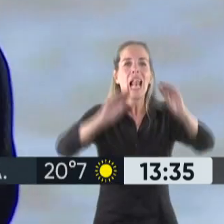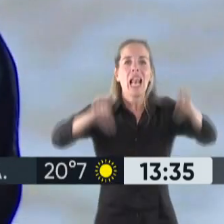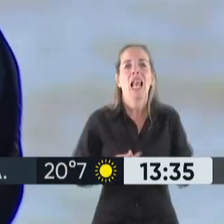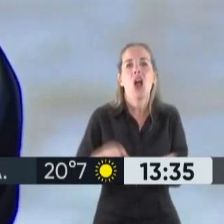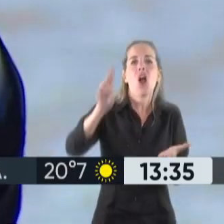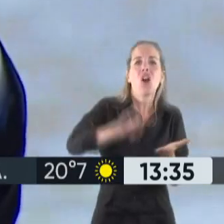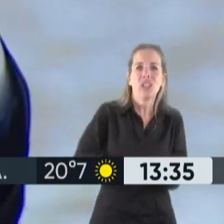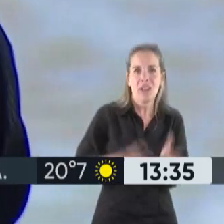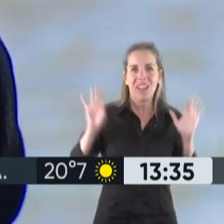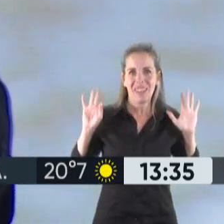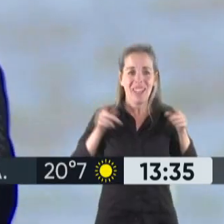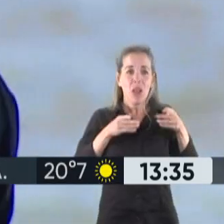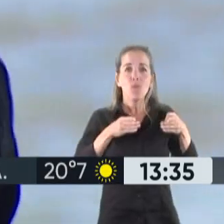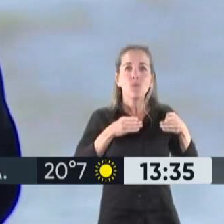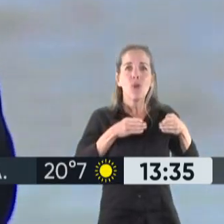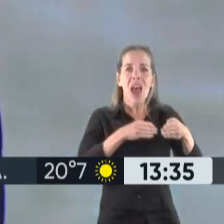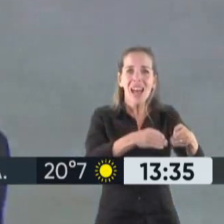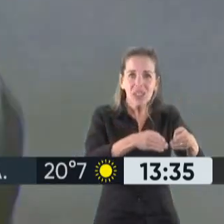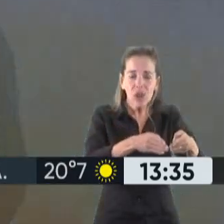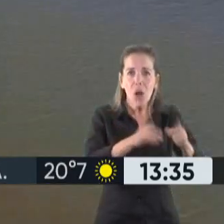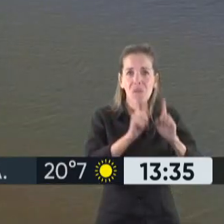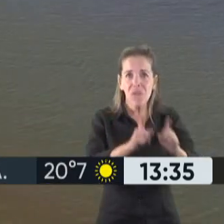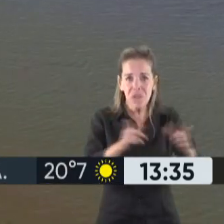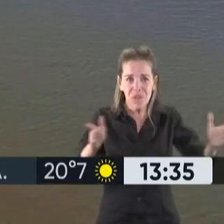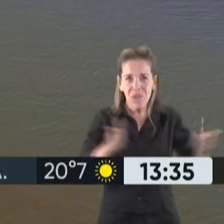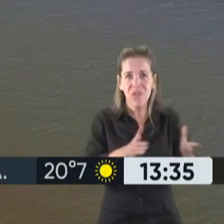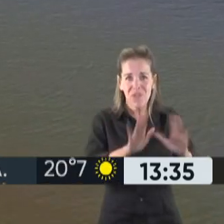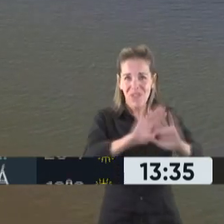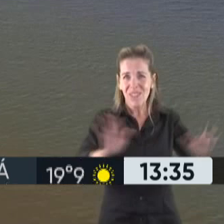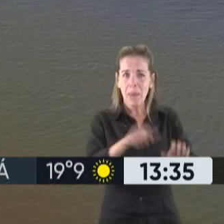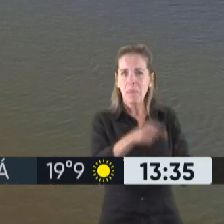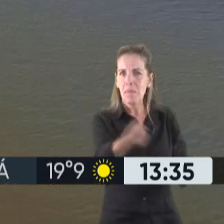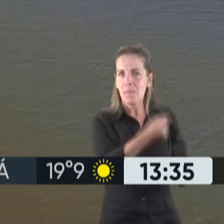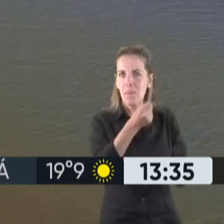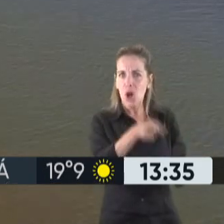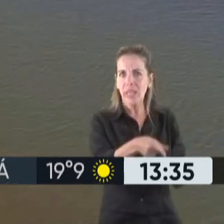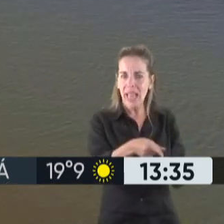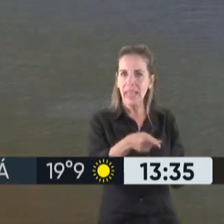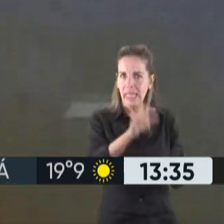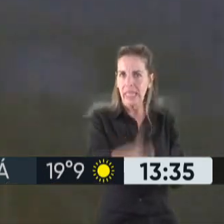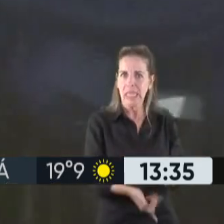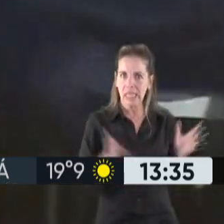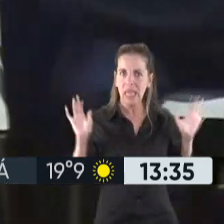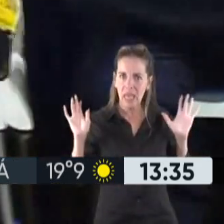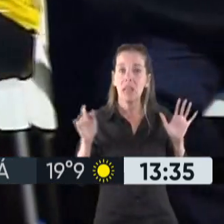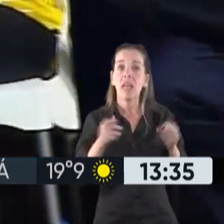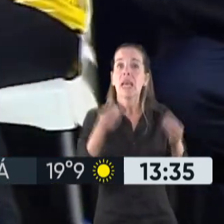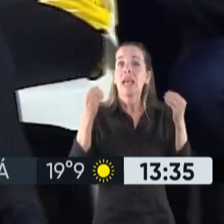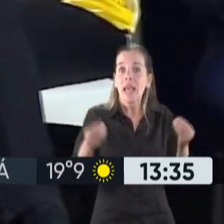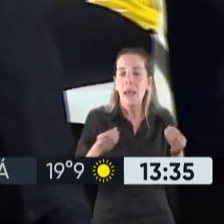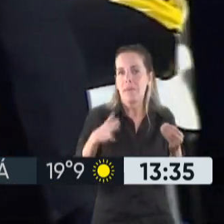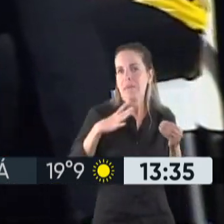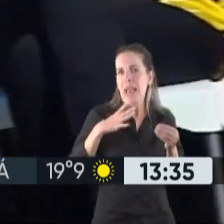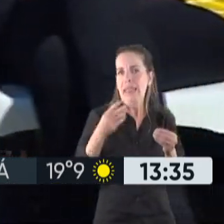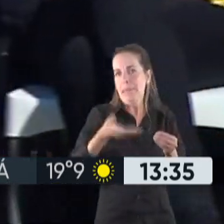este puerto no tenga la dimensión y la trascendencia que objetivamente debe tener, que no se generen los